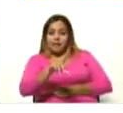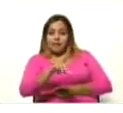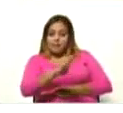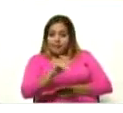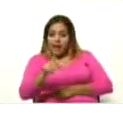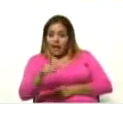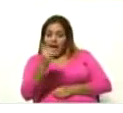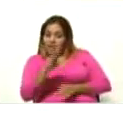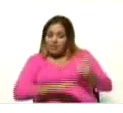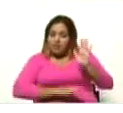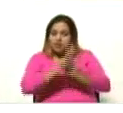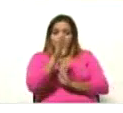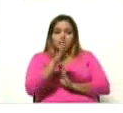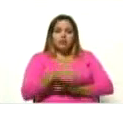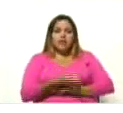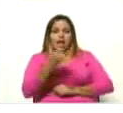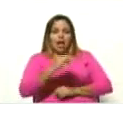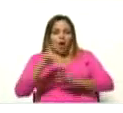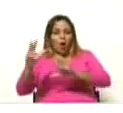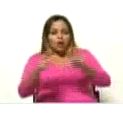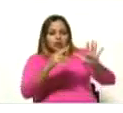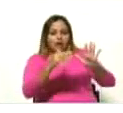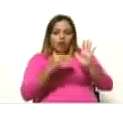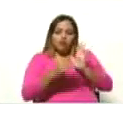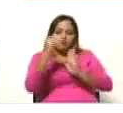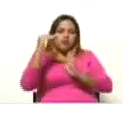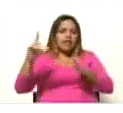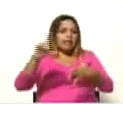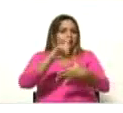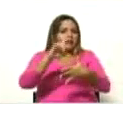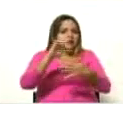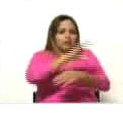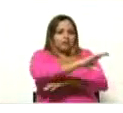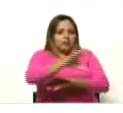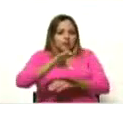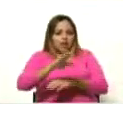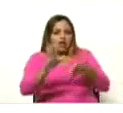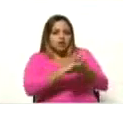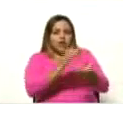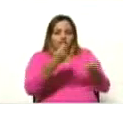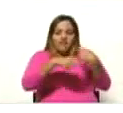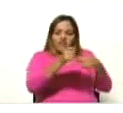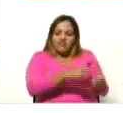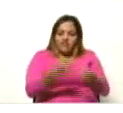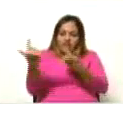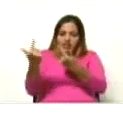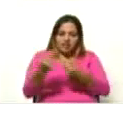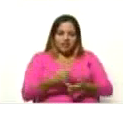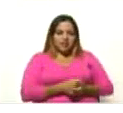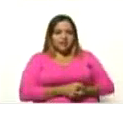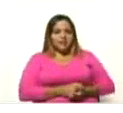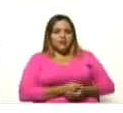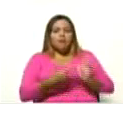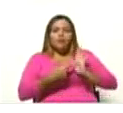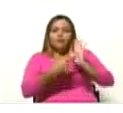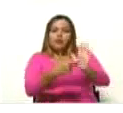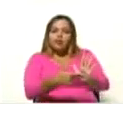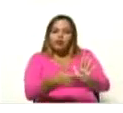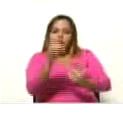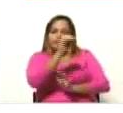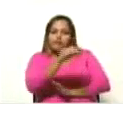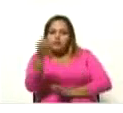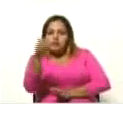se colocó en el octavo lugar en América Latina y el Caribe en exportaciones no tradicionales, mostrando un crecimiento